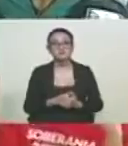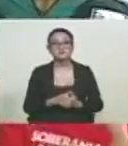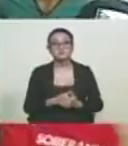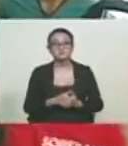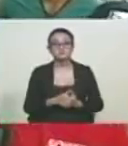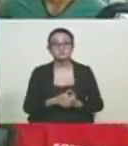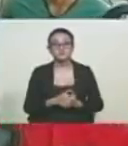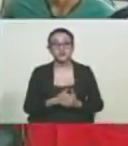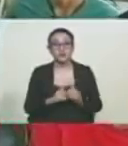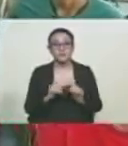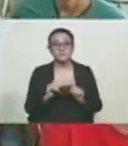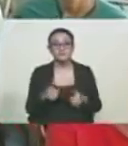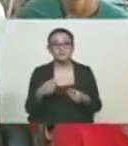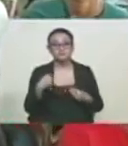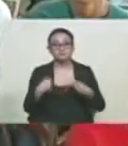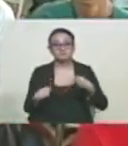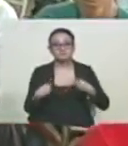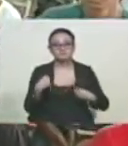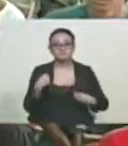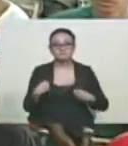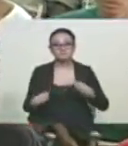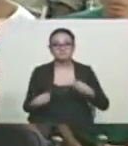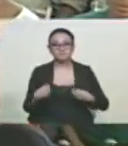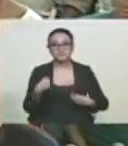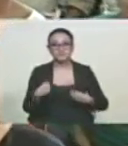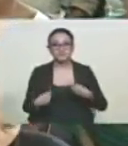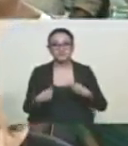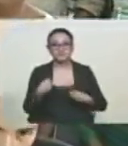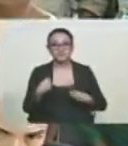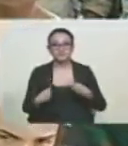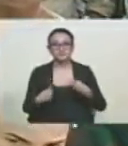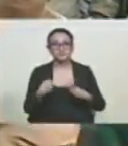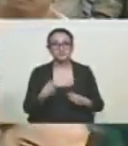empezaron, creo que, las preocupaciones.